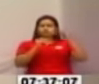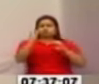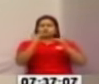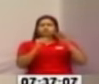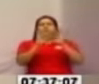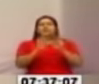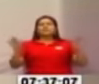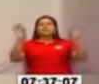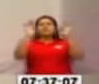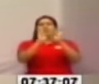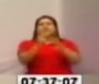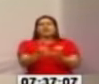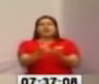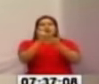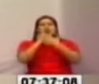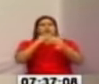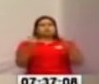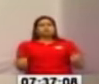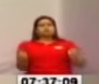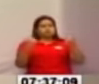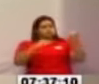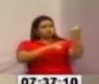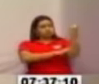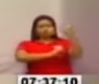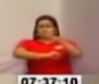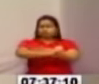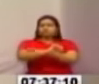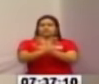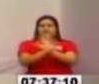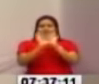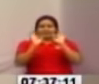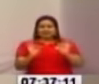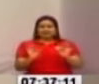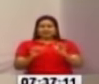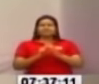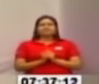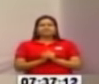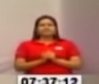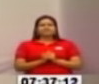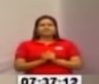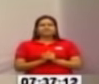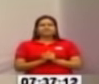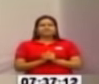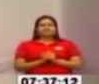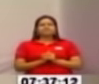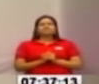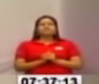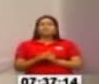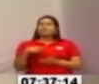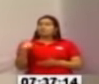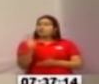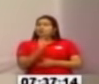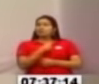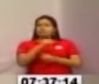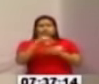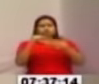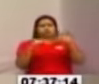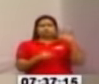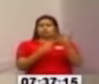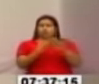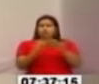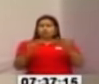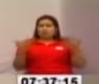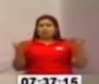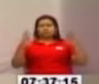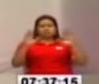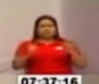para fortalecer nuestros músculos y mantenernos saciados por más tiempo. Así es que, como todos nuestros productos Vita, van a encontrar en nuestras